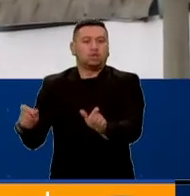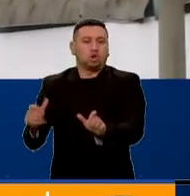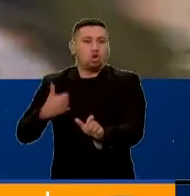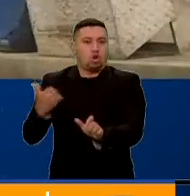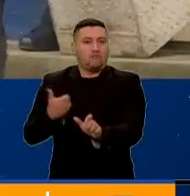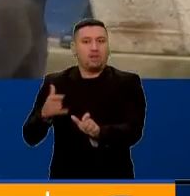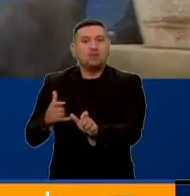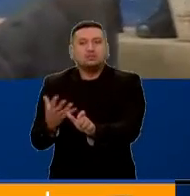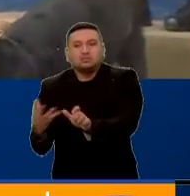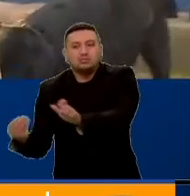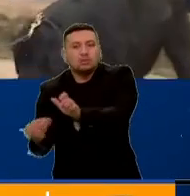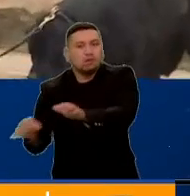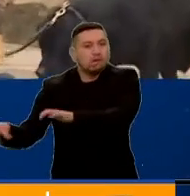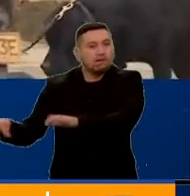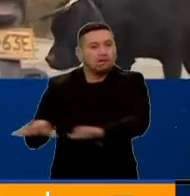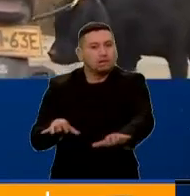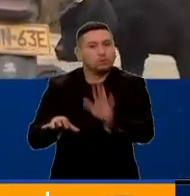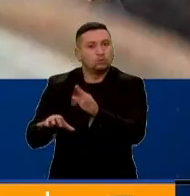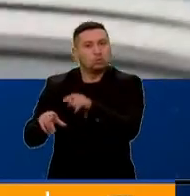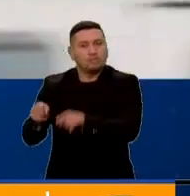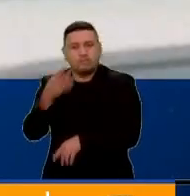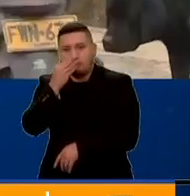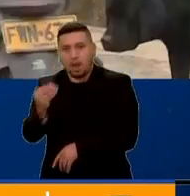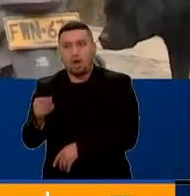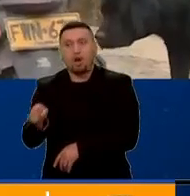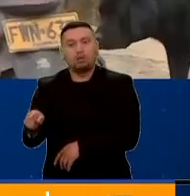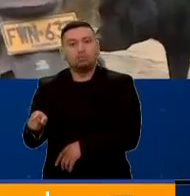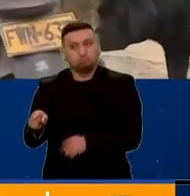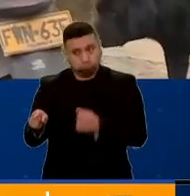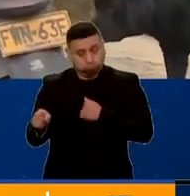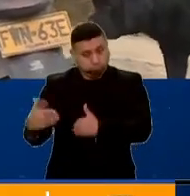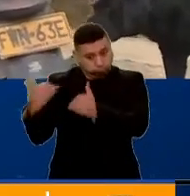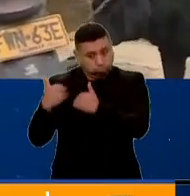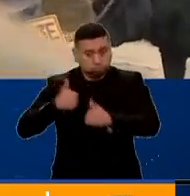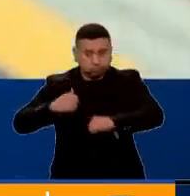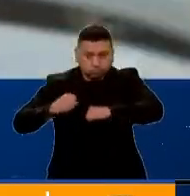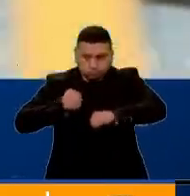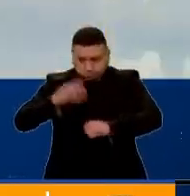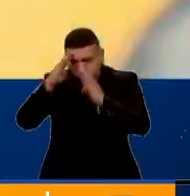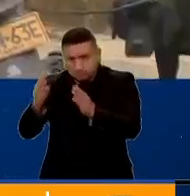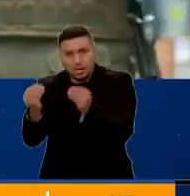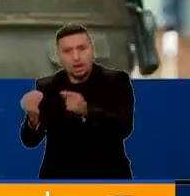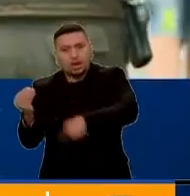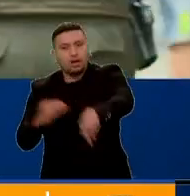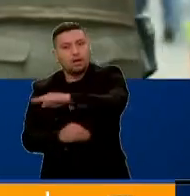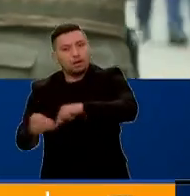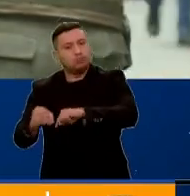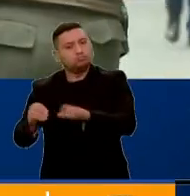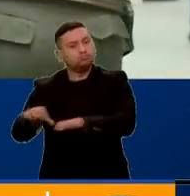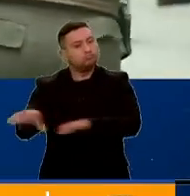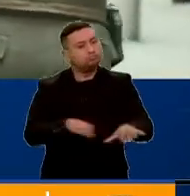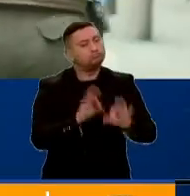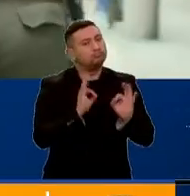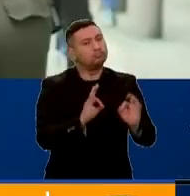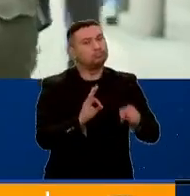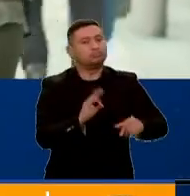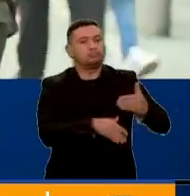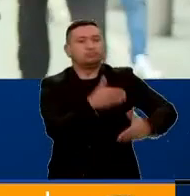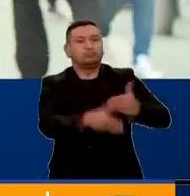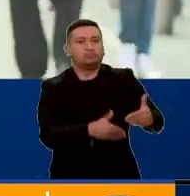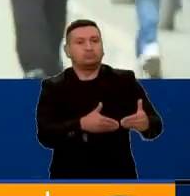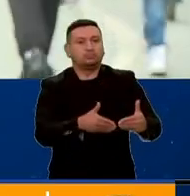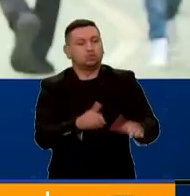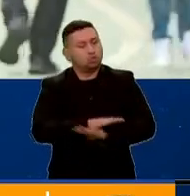personalmente, para que tengan oportunidades reales y jamás en su vida vuelvan a delinquir. Nosotros somos hombres de seguridad. Nuestra ciudad es una